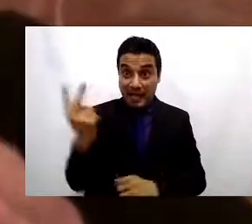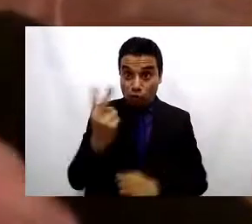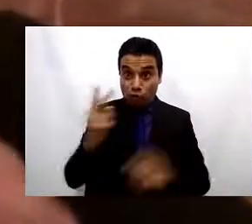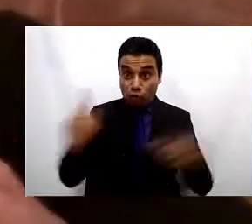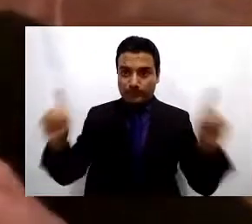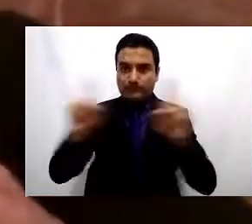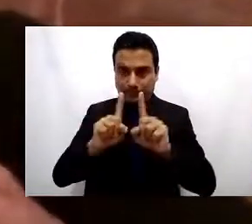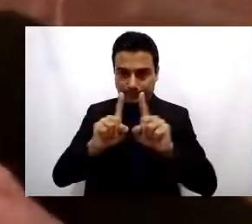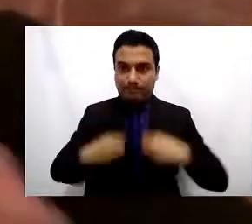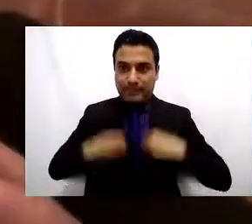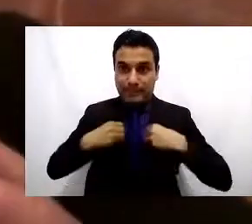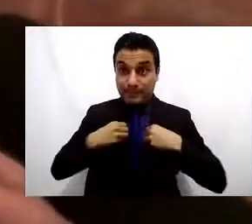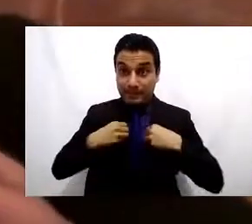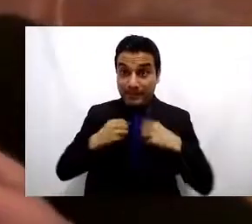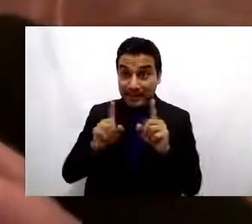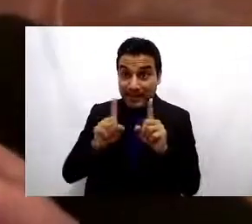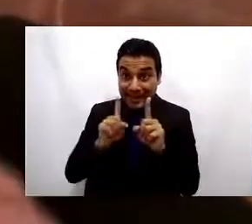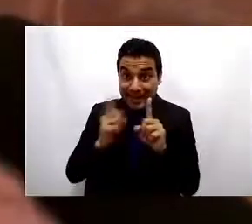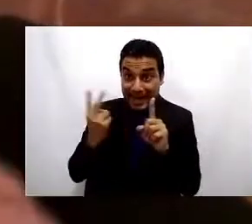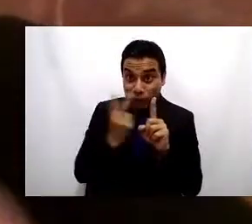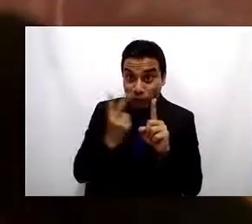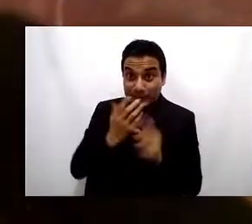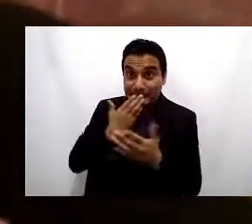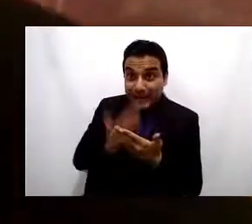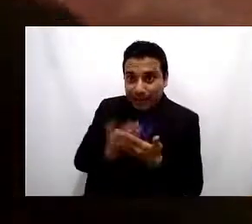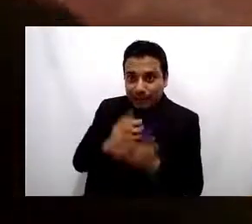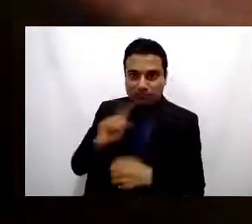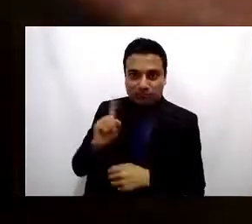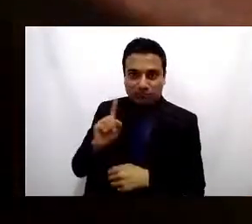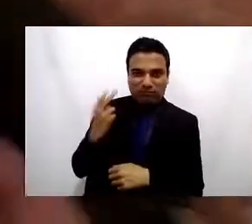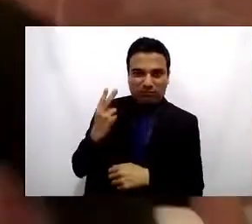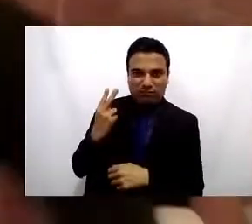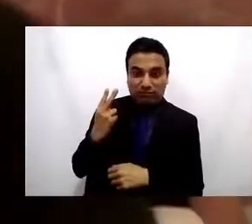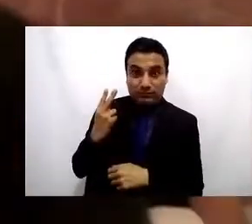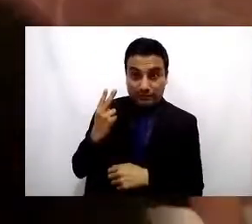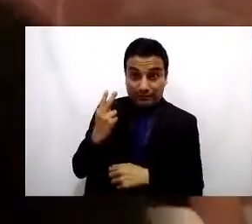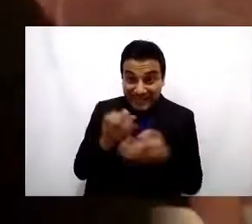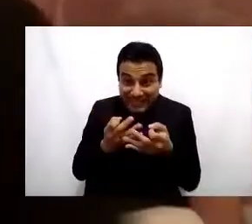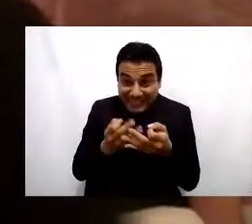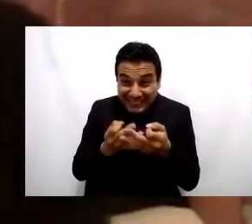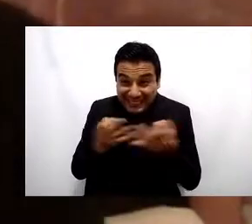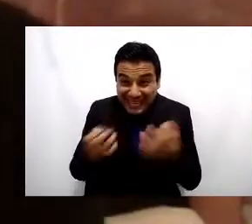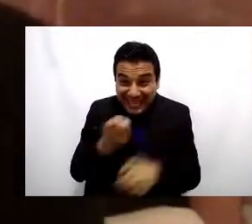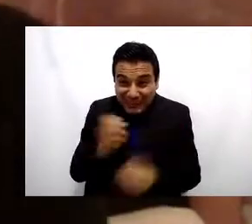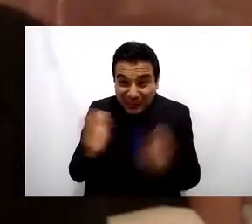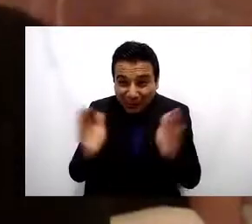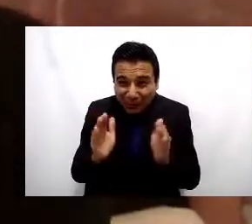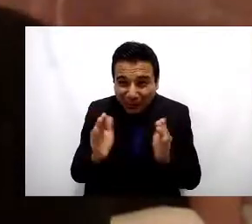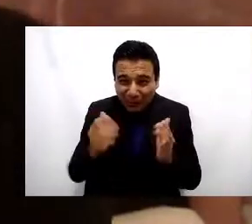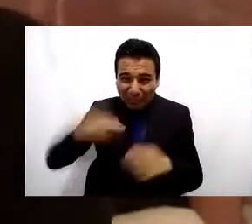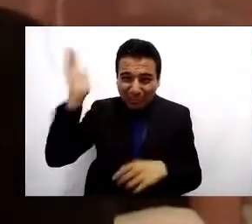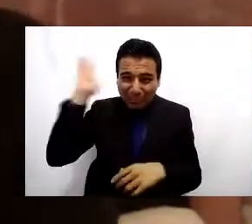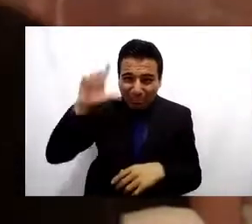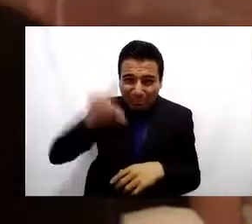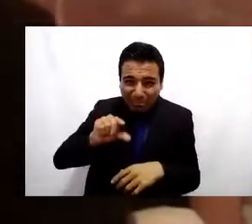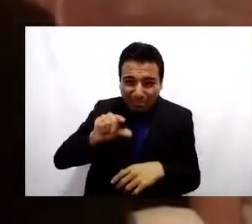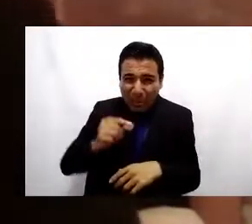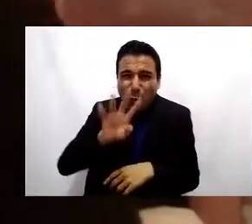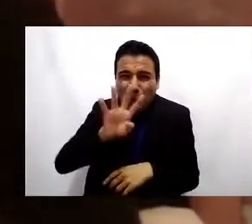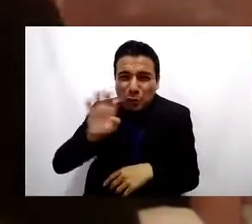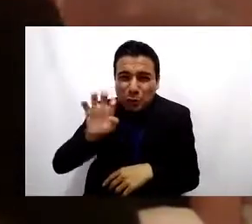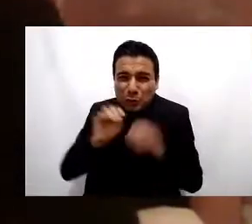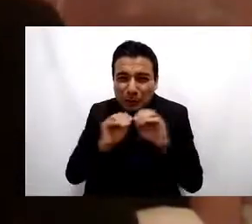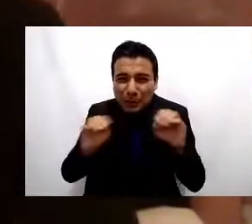tan diferentes de la vida, que ese lotecito de mierda, que tiene un lotecito de 400 metros cuadrados, lo